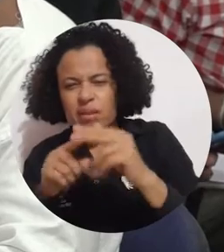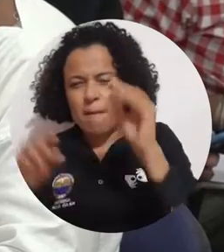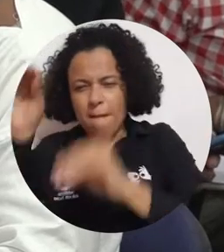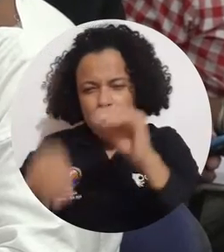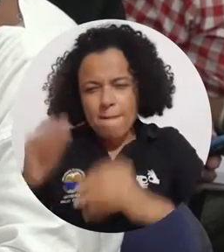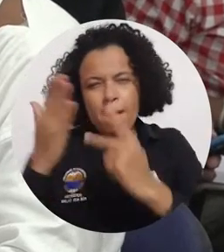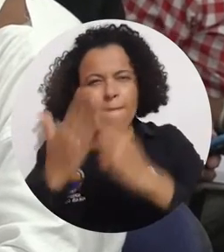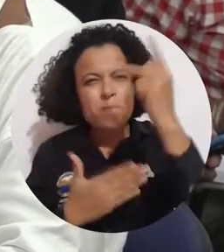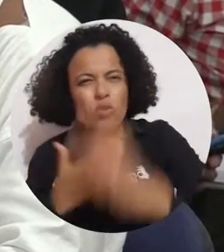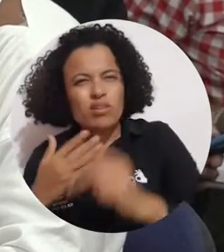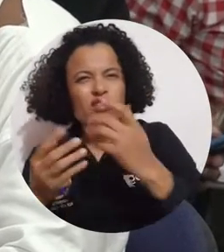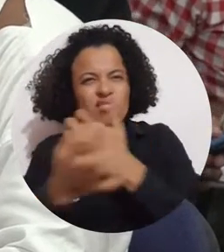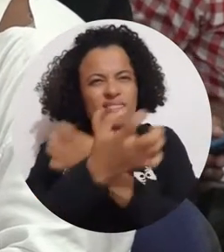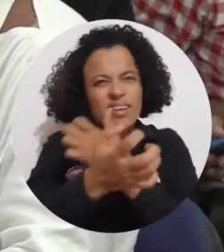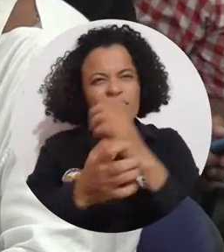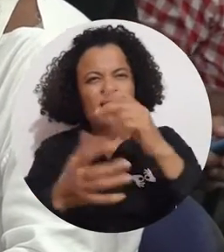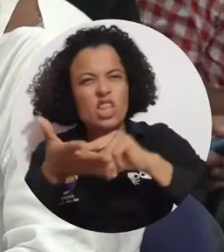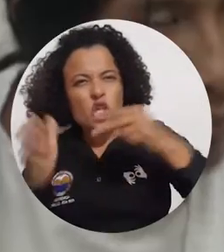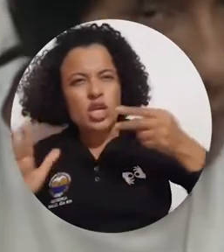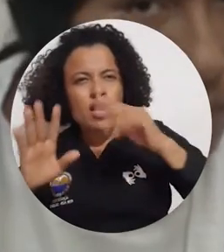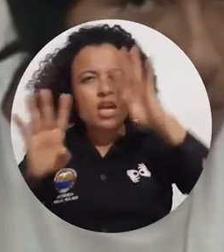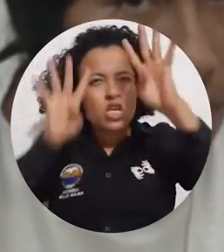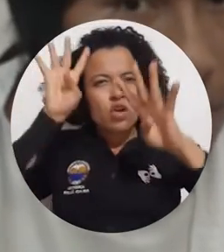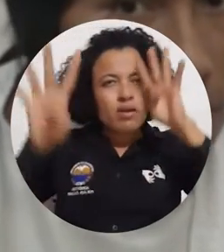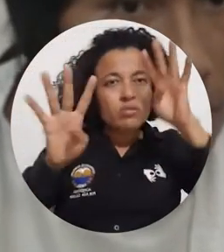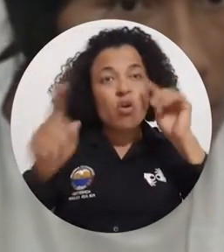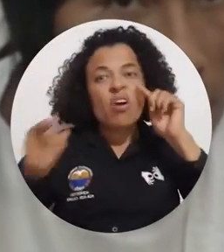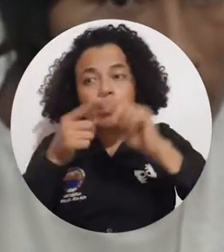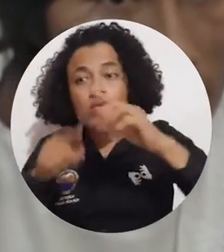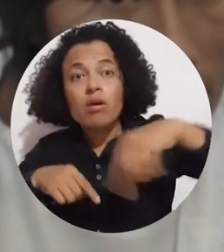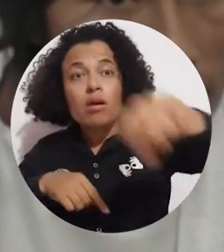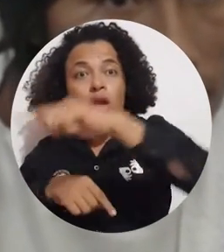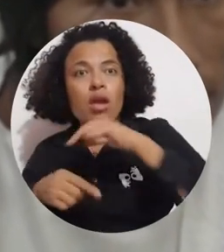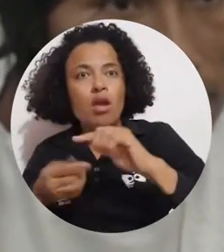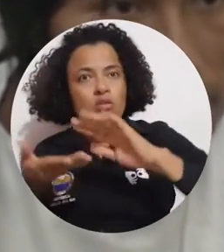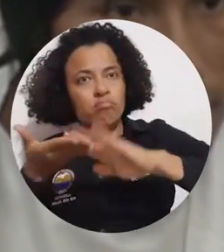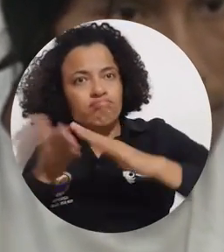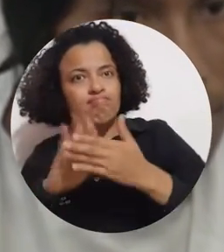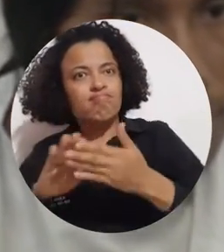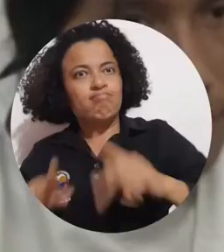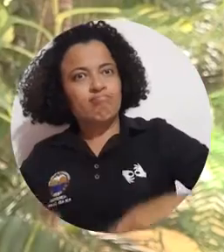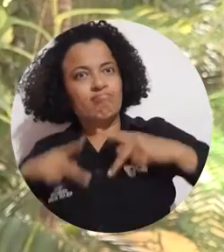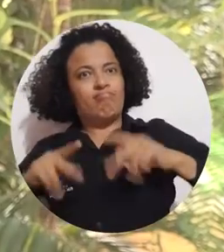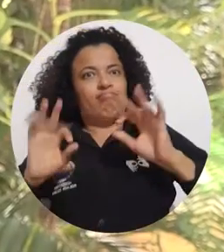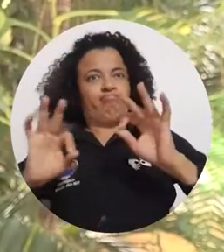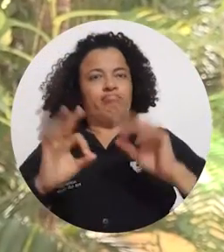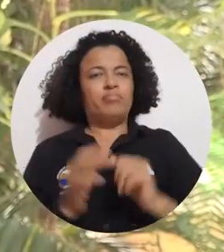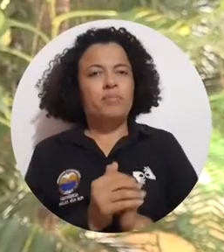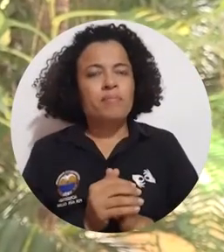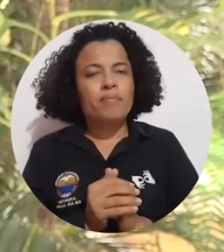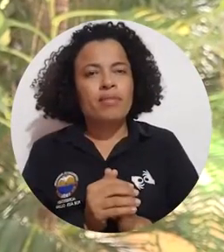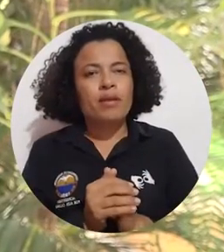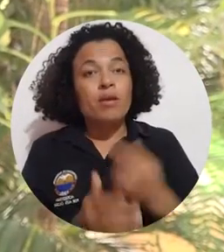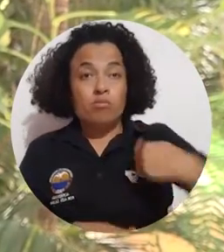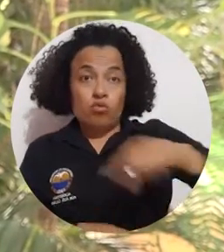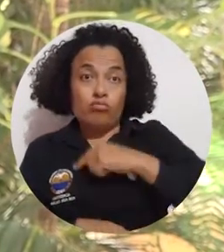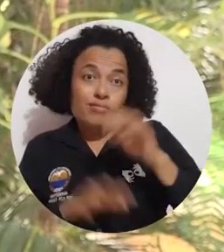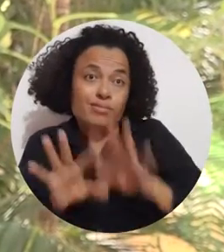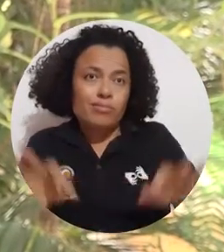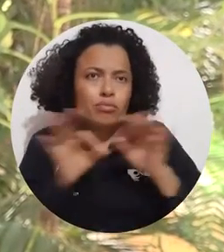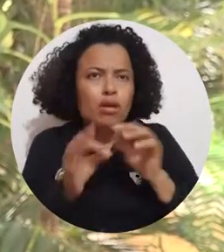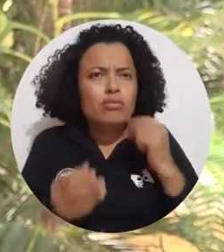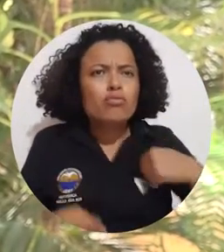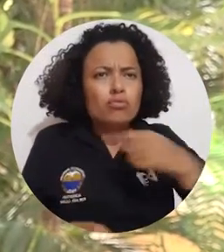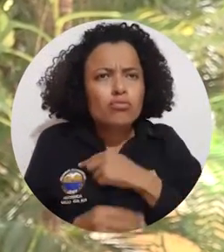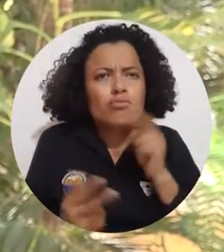estructurar proyectos de ciencia, tecnología e innovación orientados a mejorar la calidad de vida de sus resguardos. Para nosotros es muy importante,